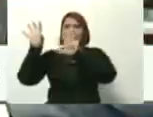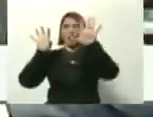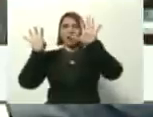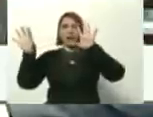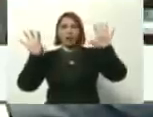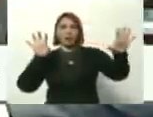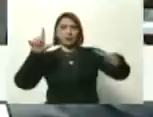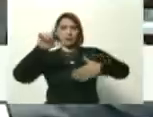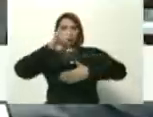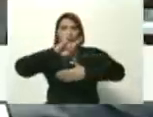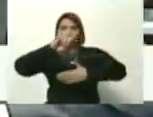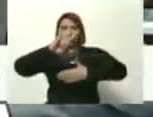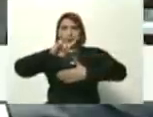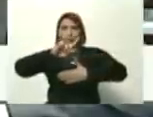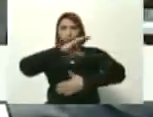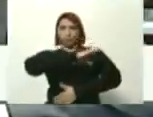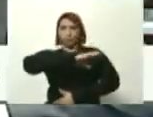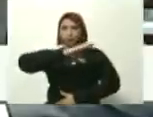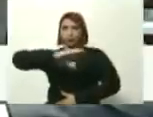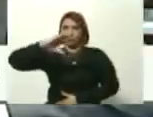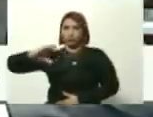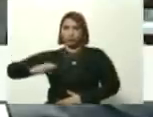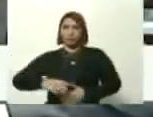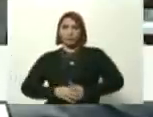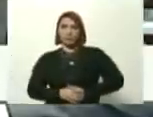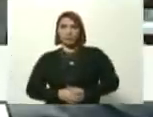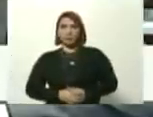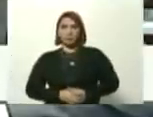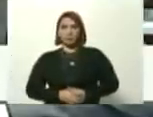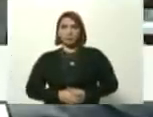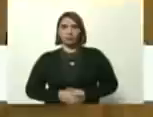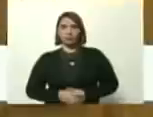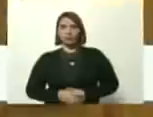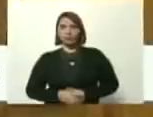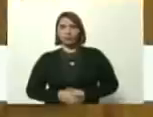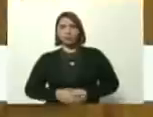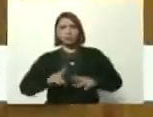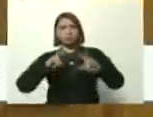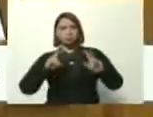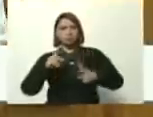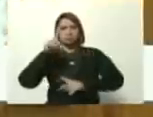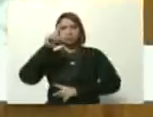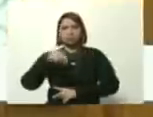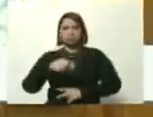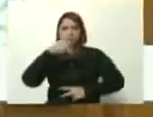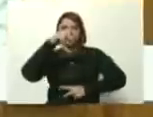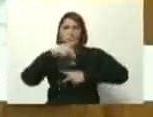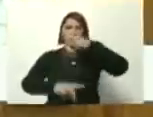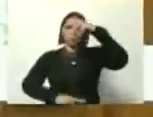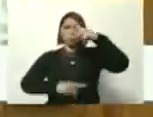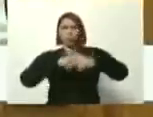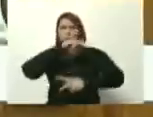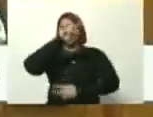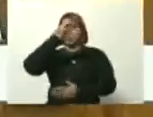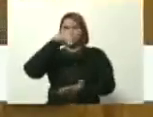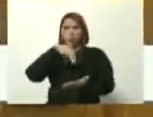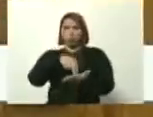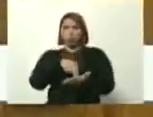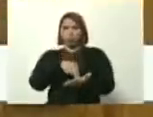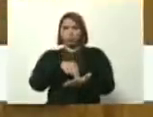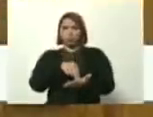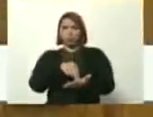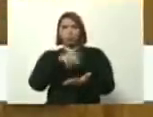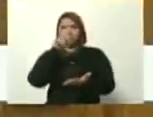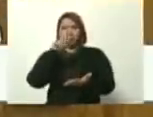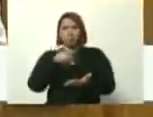de América Latina y el Caribe. En el ámbito también de la producción nacional y en